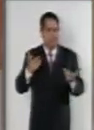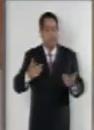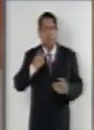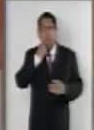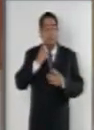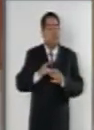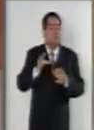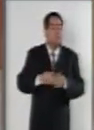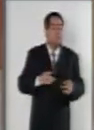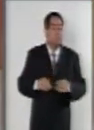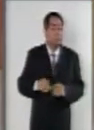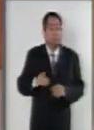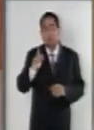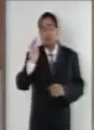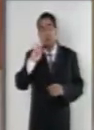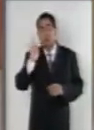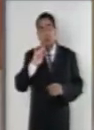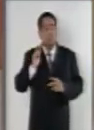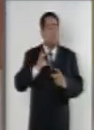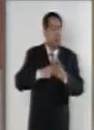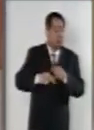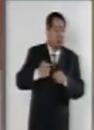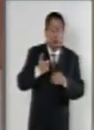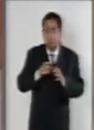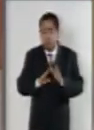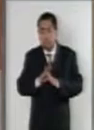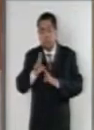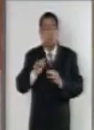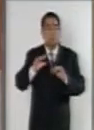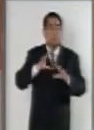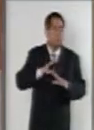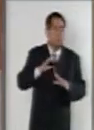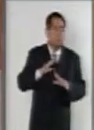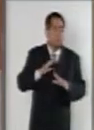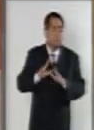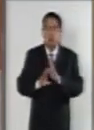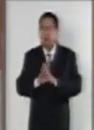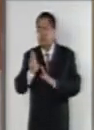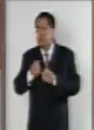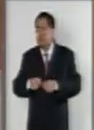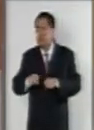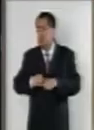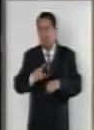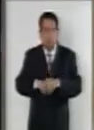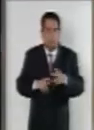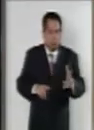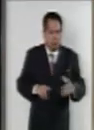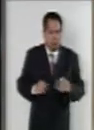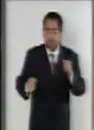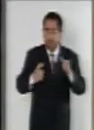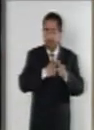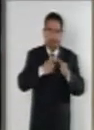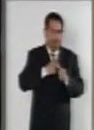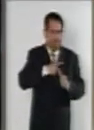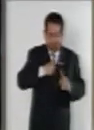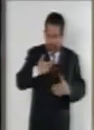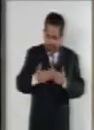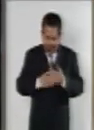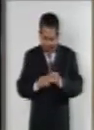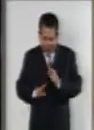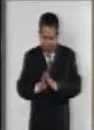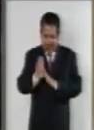diga que sin crecimiento económico no hay desarrollo social, que primero hay que crecer para